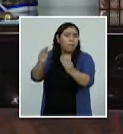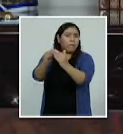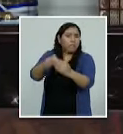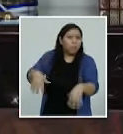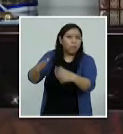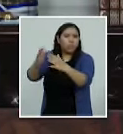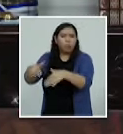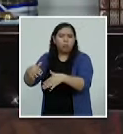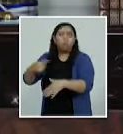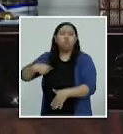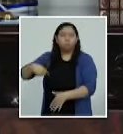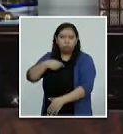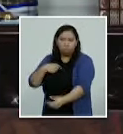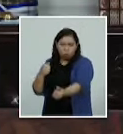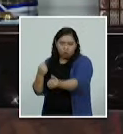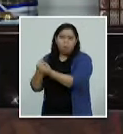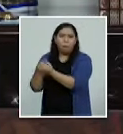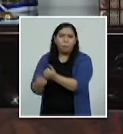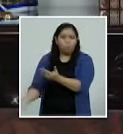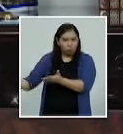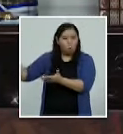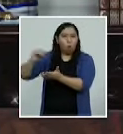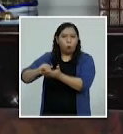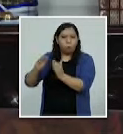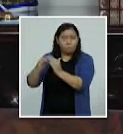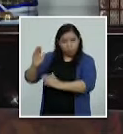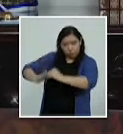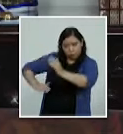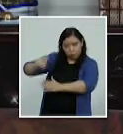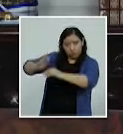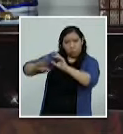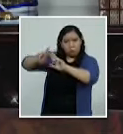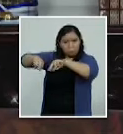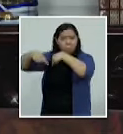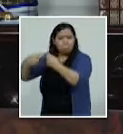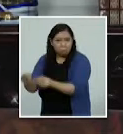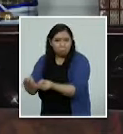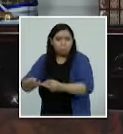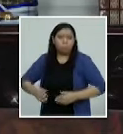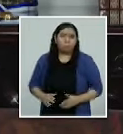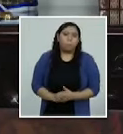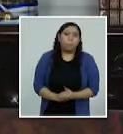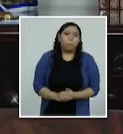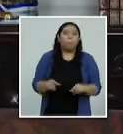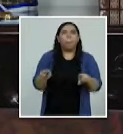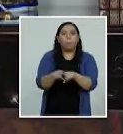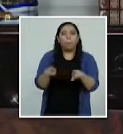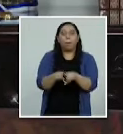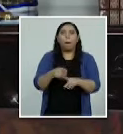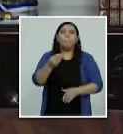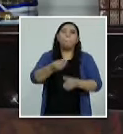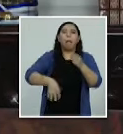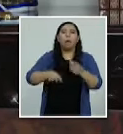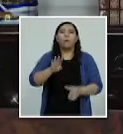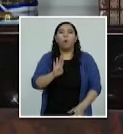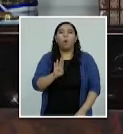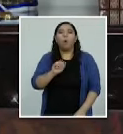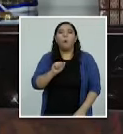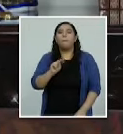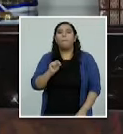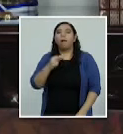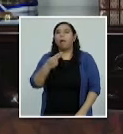como también se reactivarán los programas de vivienda a través de Banprovi, como el sueño de ser dueño,